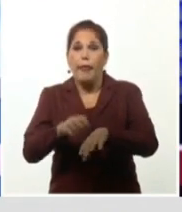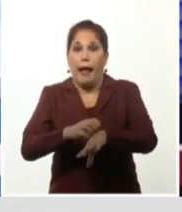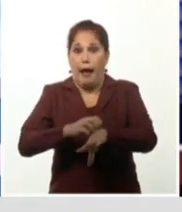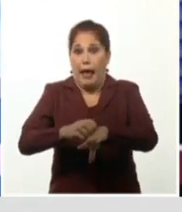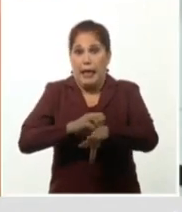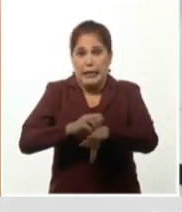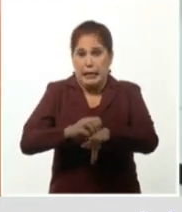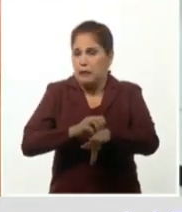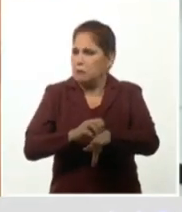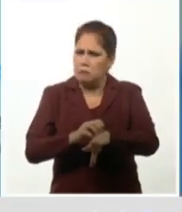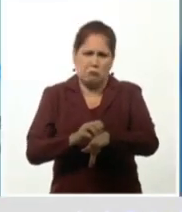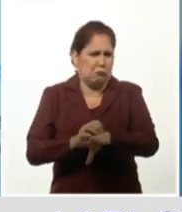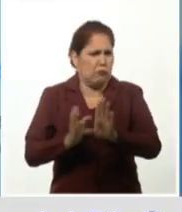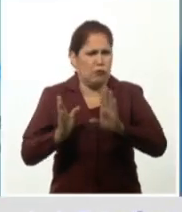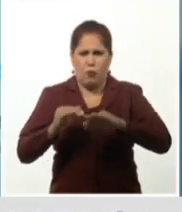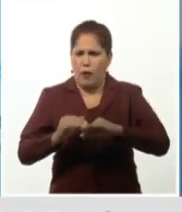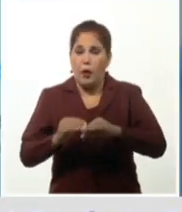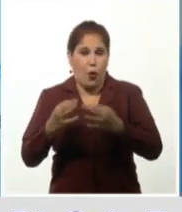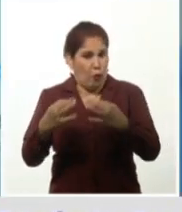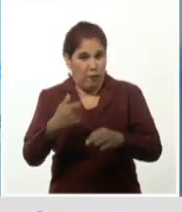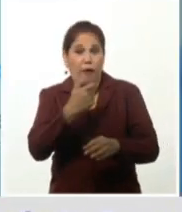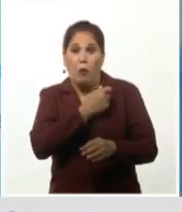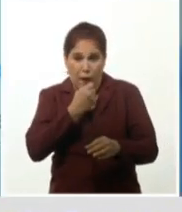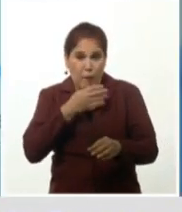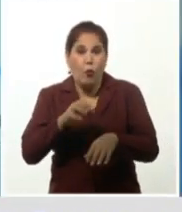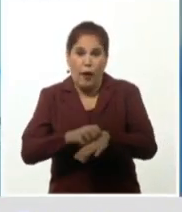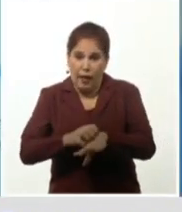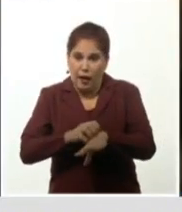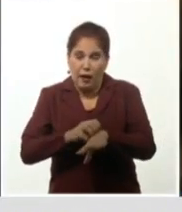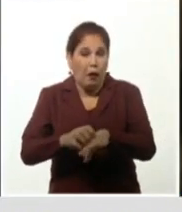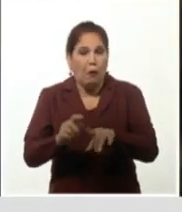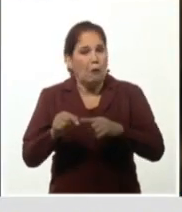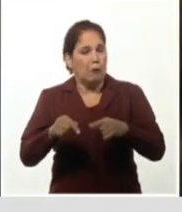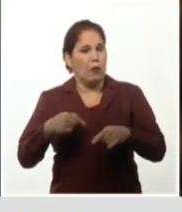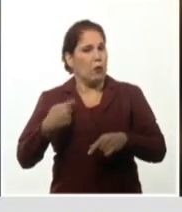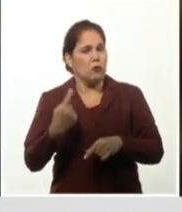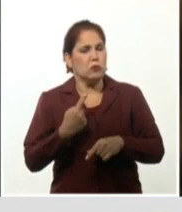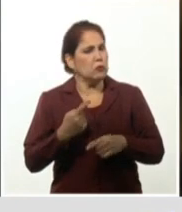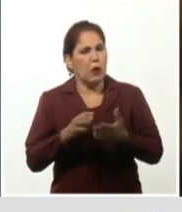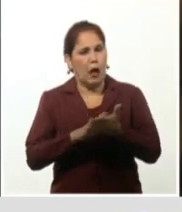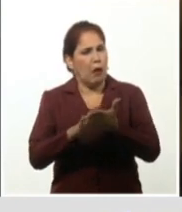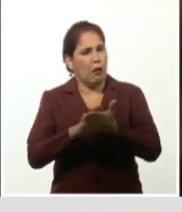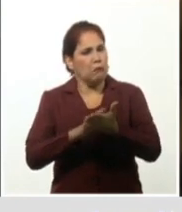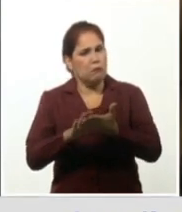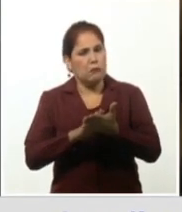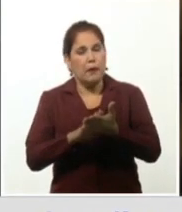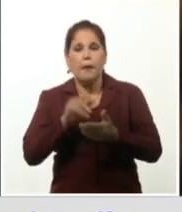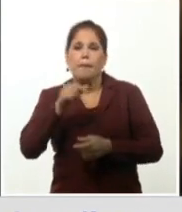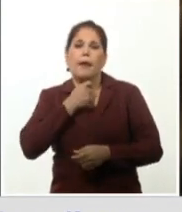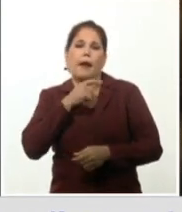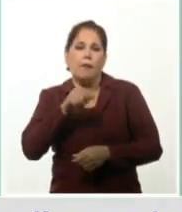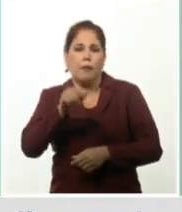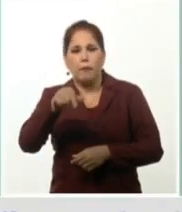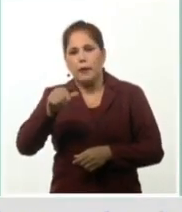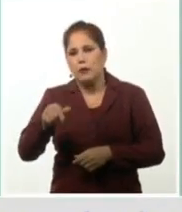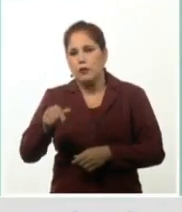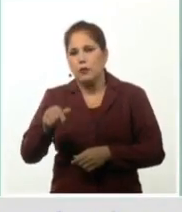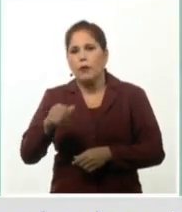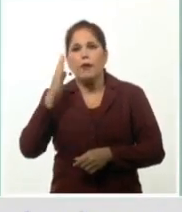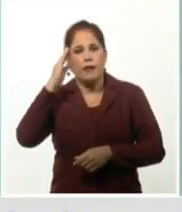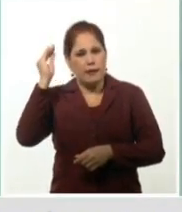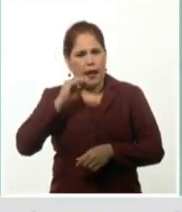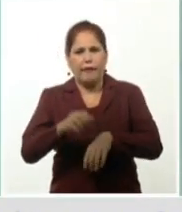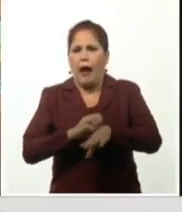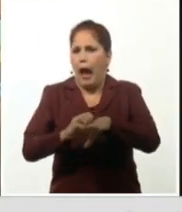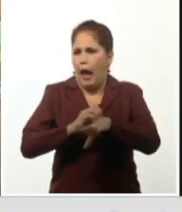ocurre para todas las vacunas, se ha descrito para las vacunas COVID, porque hay personas que se sabe que son alérgicos a